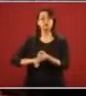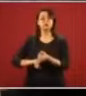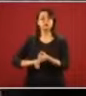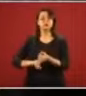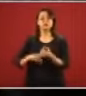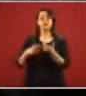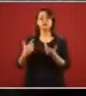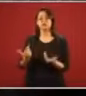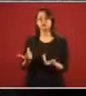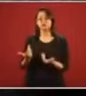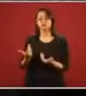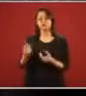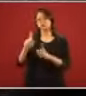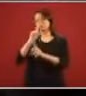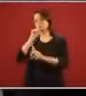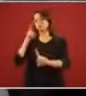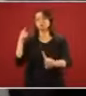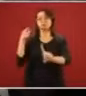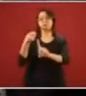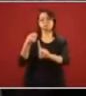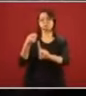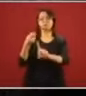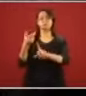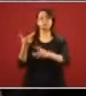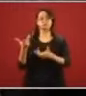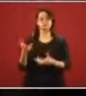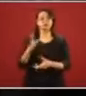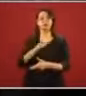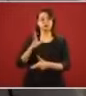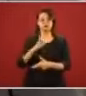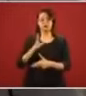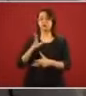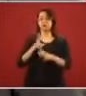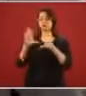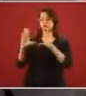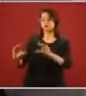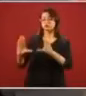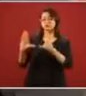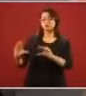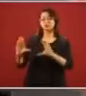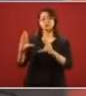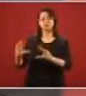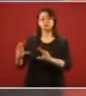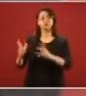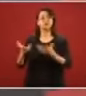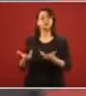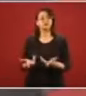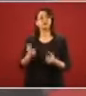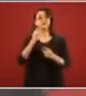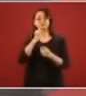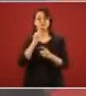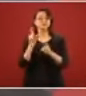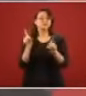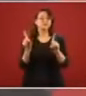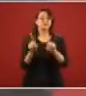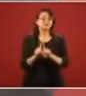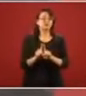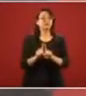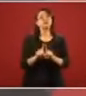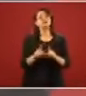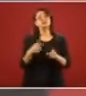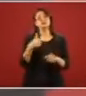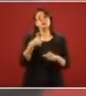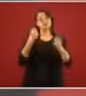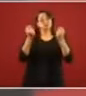con este propósito, con este fin. Y otra cosa que admiro